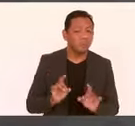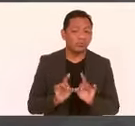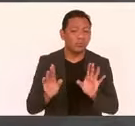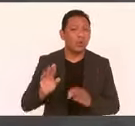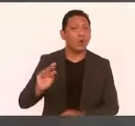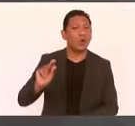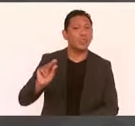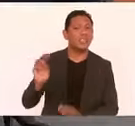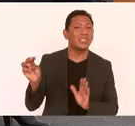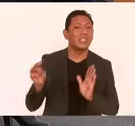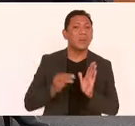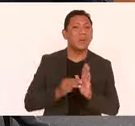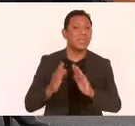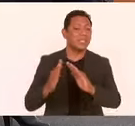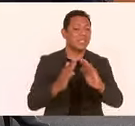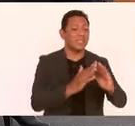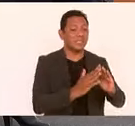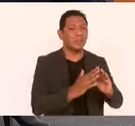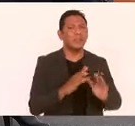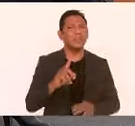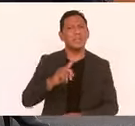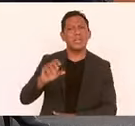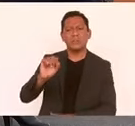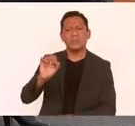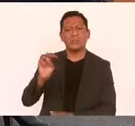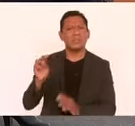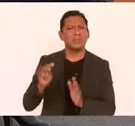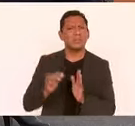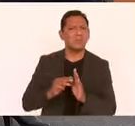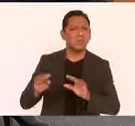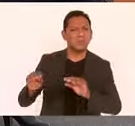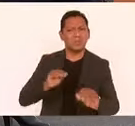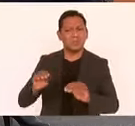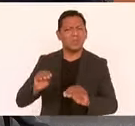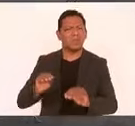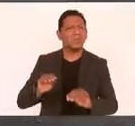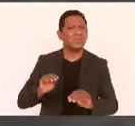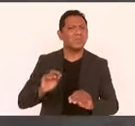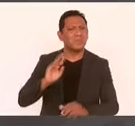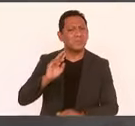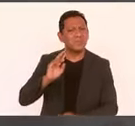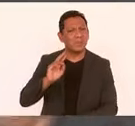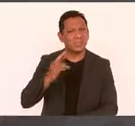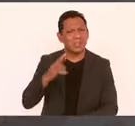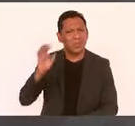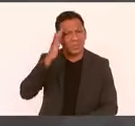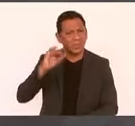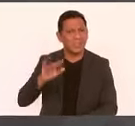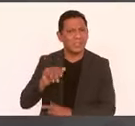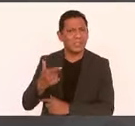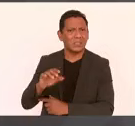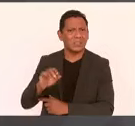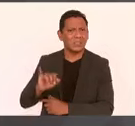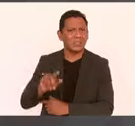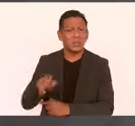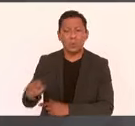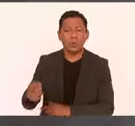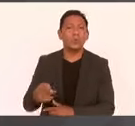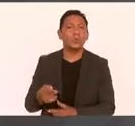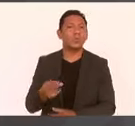mil viviendas de 160 mil en el Istmo que reconoce el INEGI. Usted nos ha